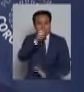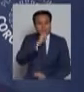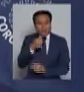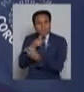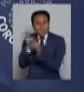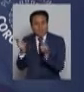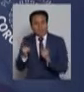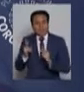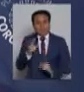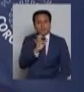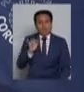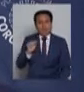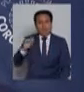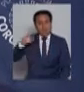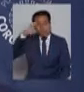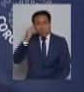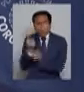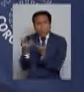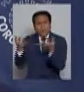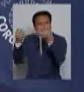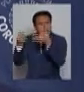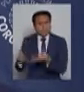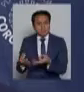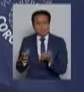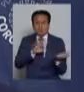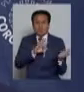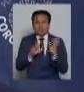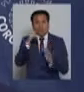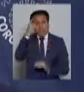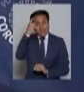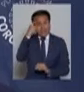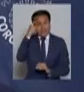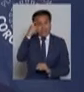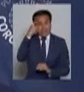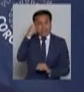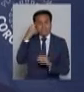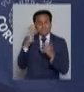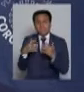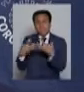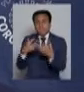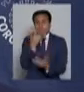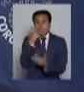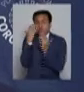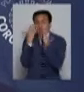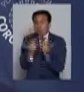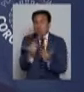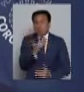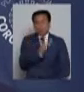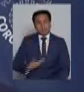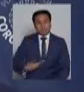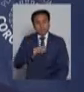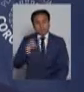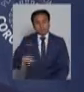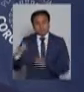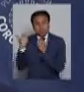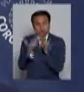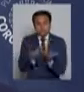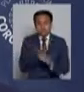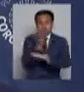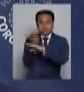privada y las Fuerzas Armadas, y para cuándo se estima que podrían llegar estos ventiladores que fueron donados por el gobierno chino y que usted